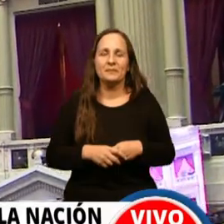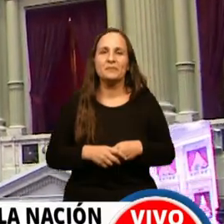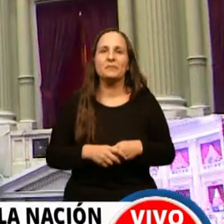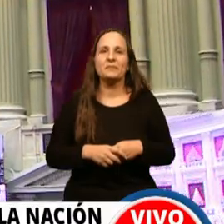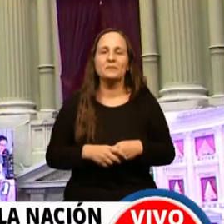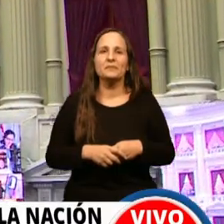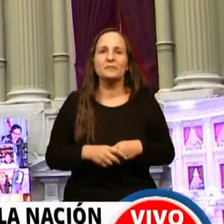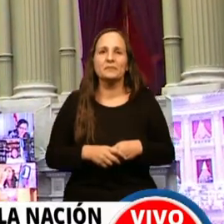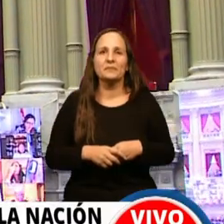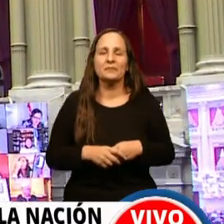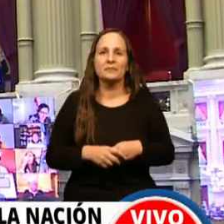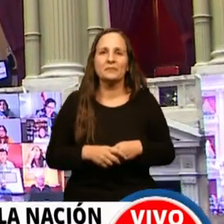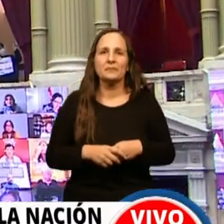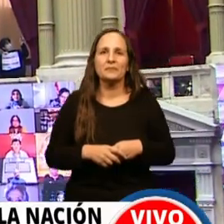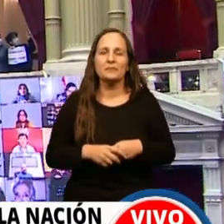se va